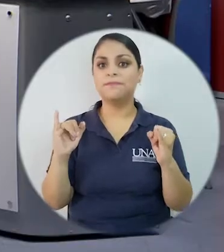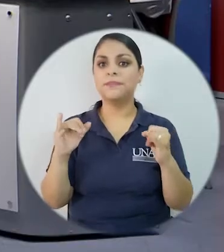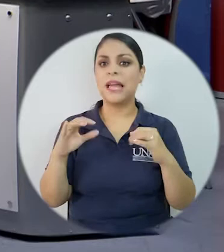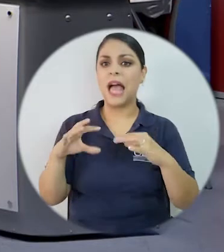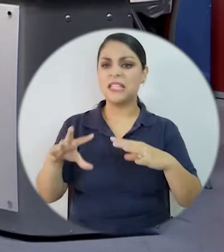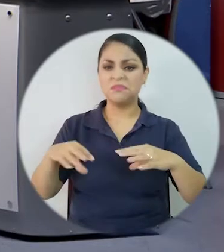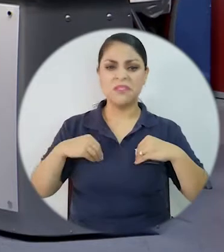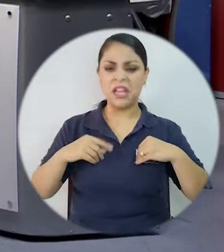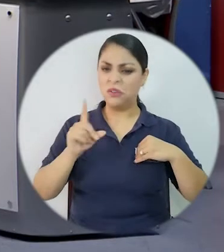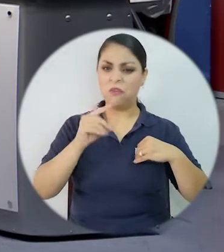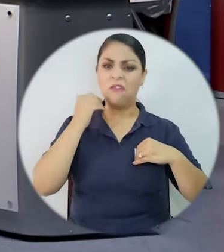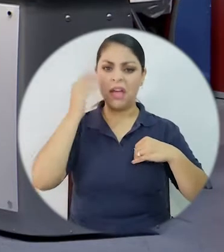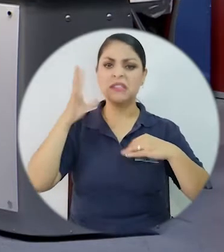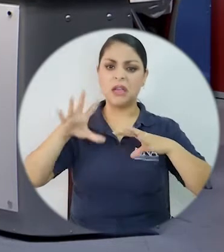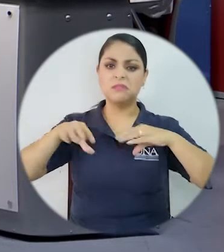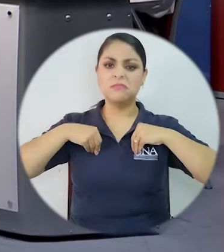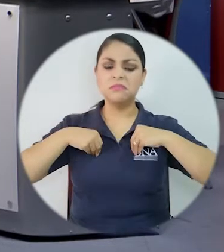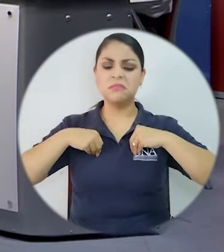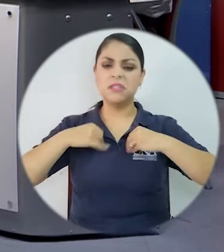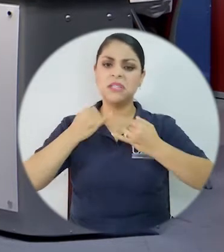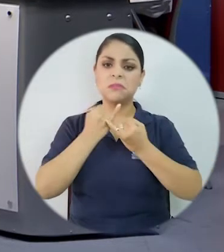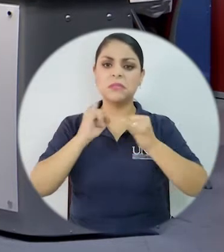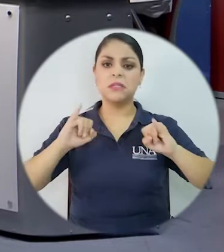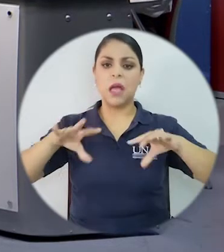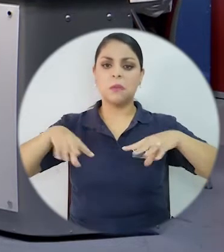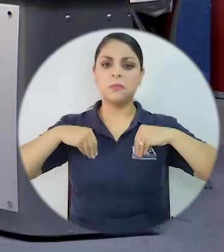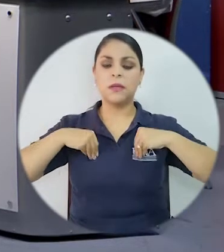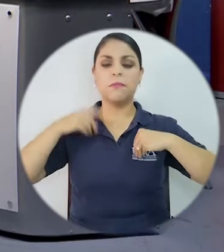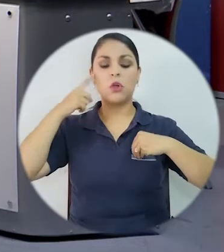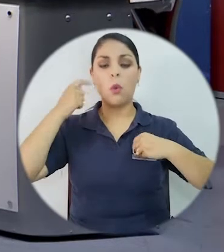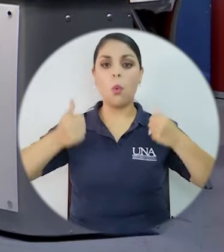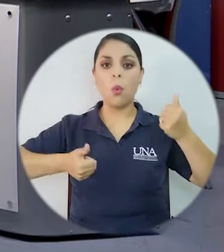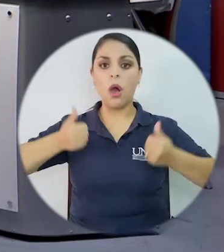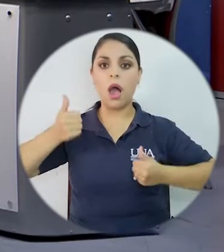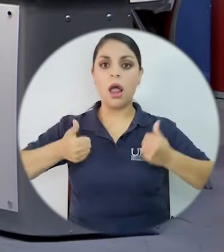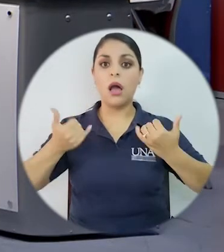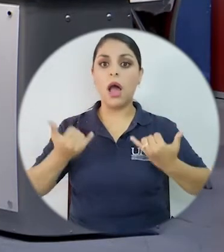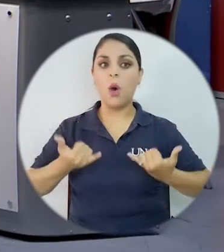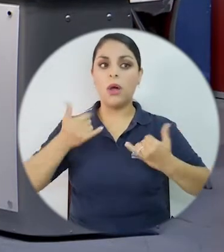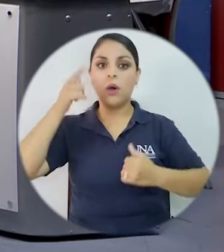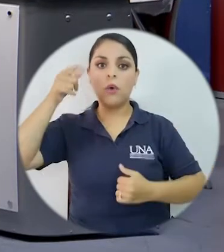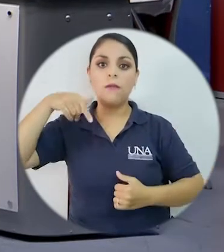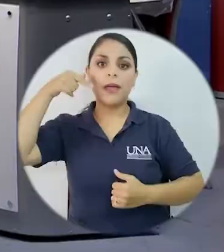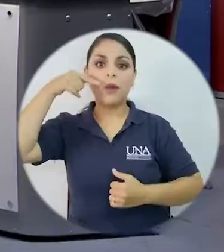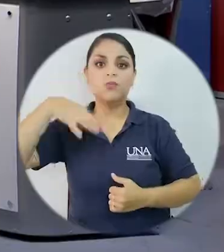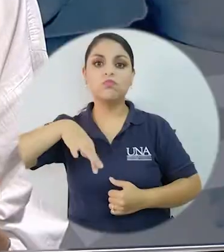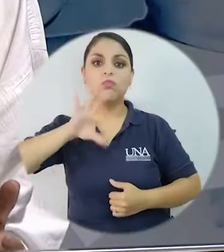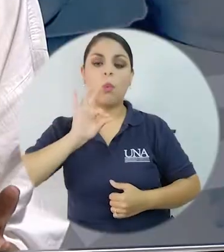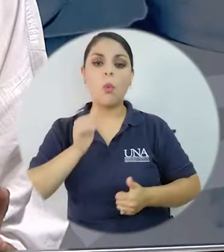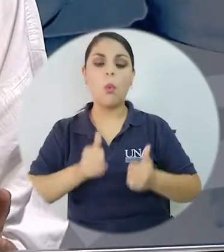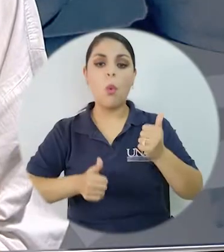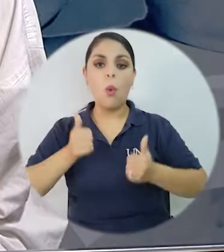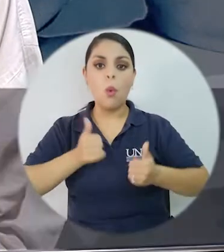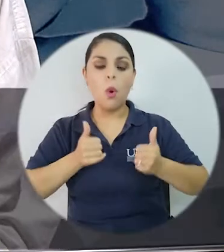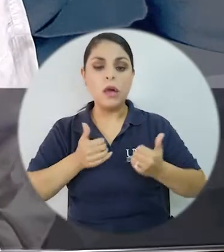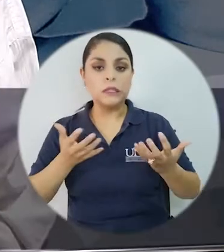que aceptarla, eso no fue la dificultad, fue luego qué forma de gobierno vamos a elegir, vamos